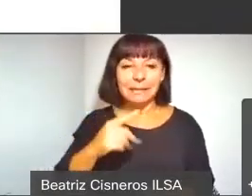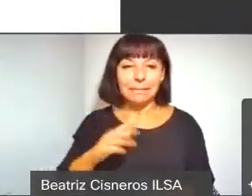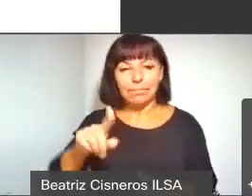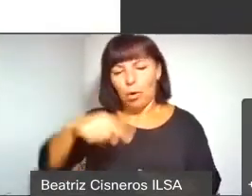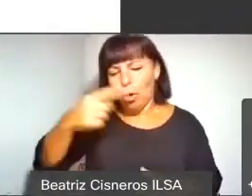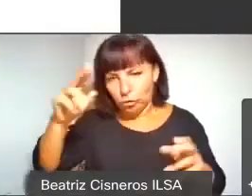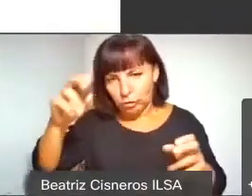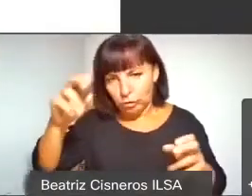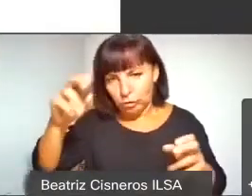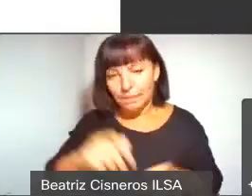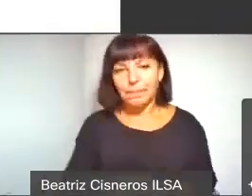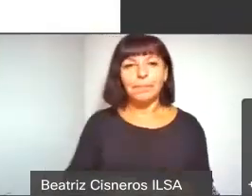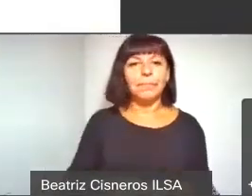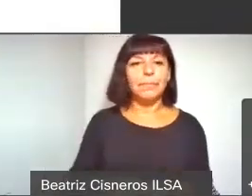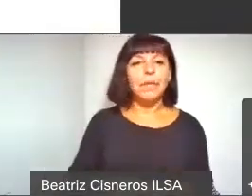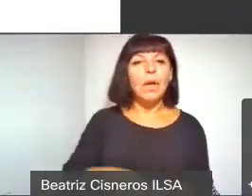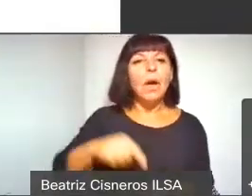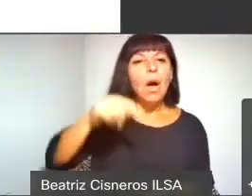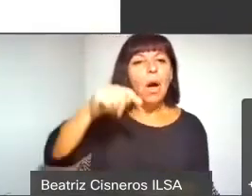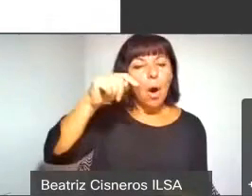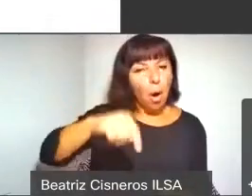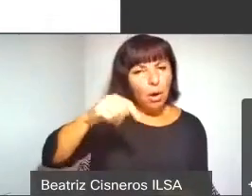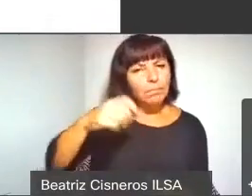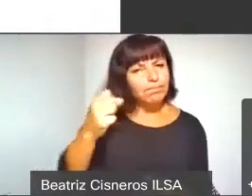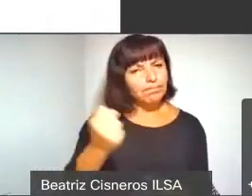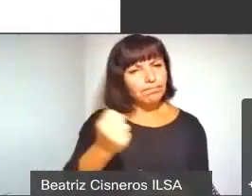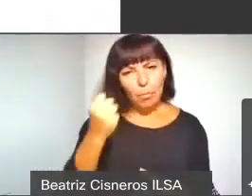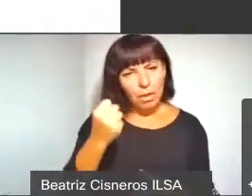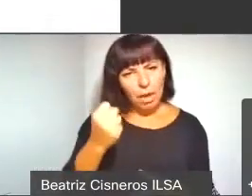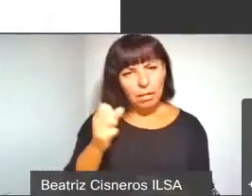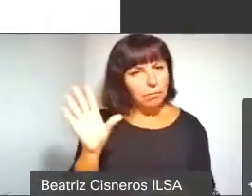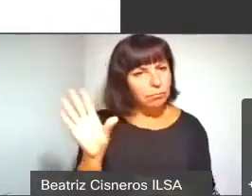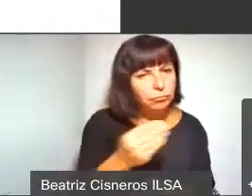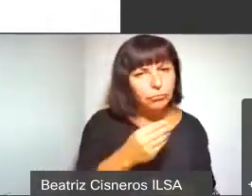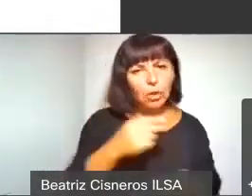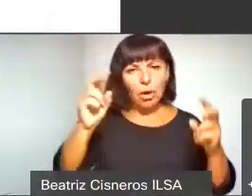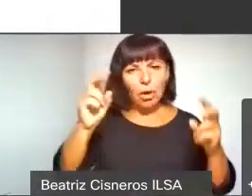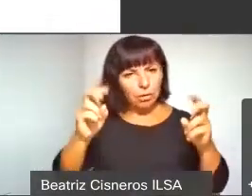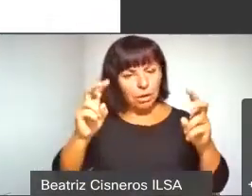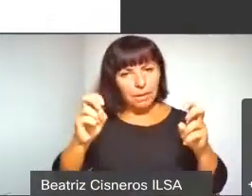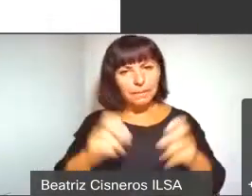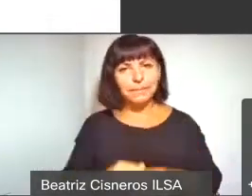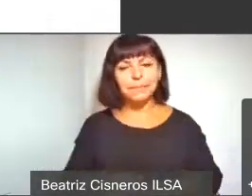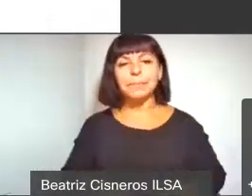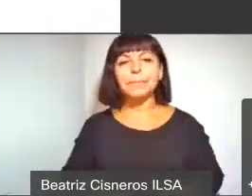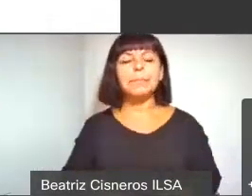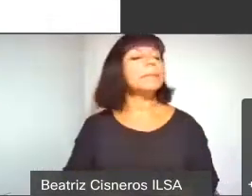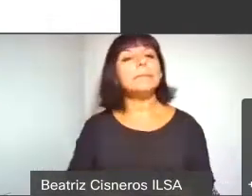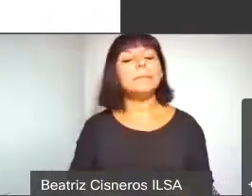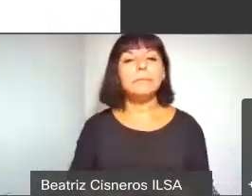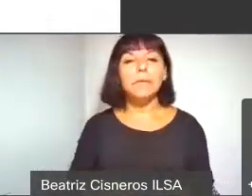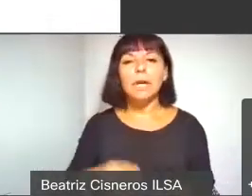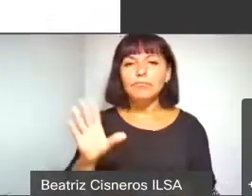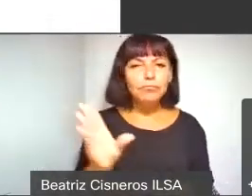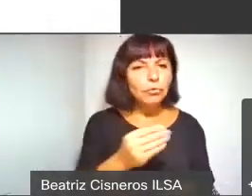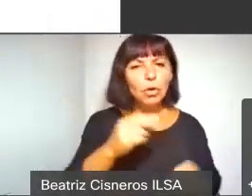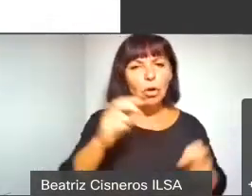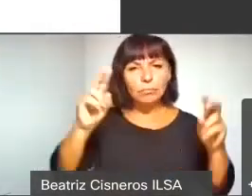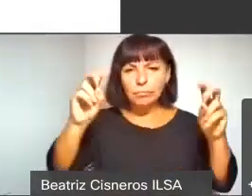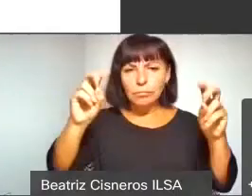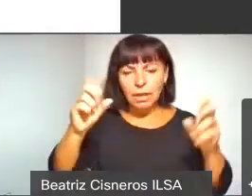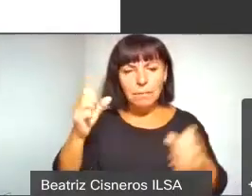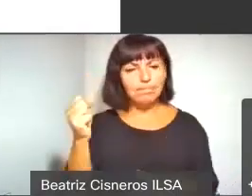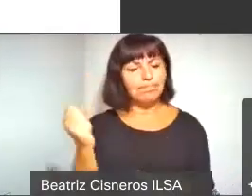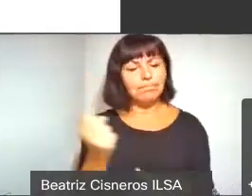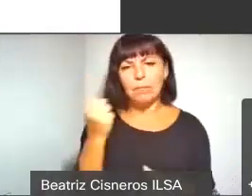Es importante todo lo que vemos el día de hoy, ¿sí? No hay nada que esté de forma azarosa y de casualidad, sino que la clase